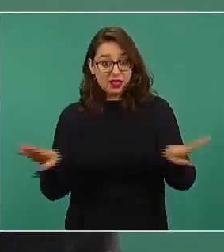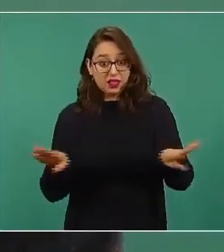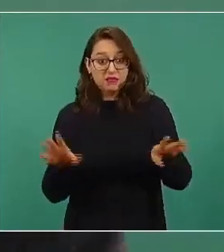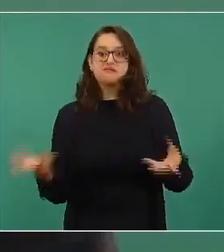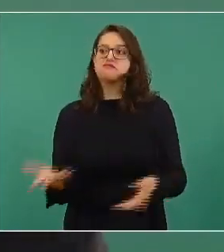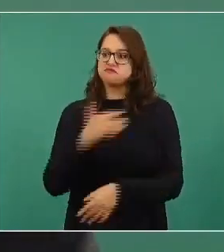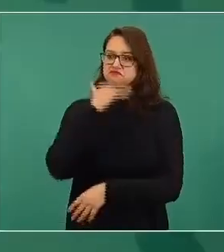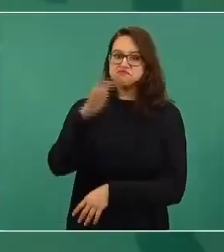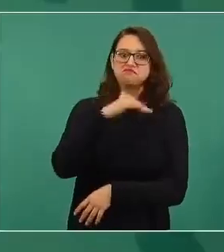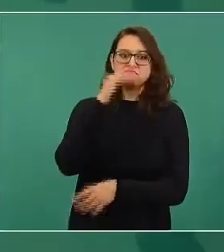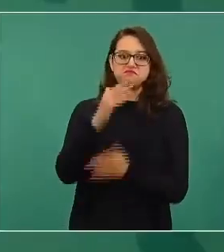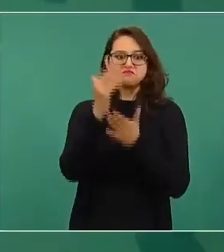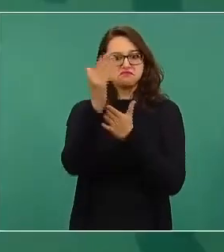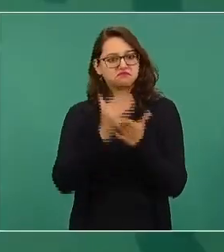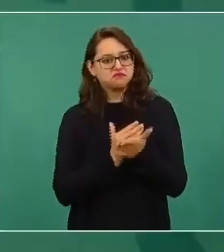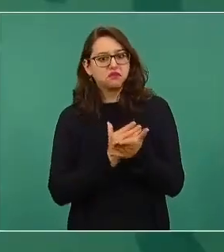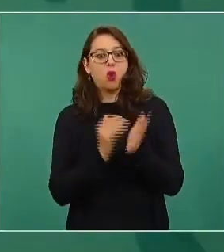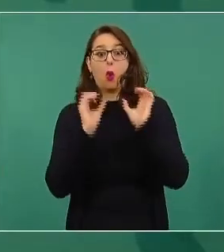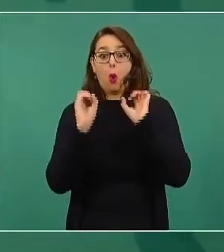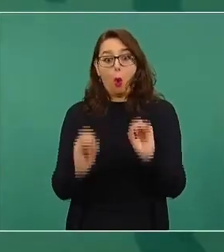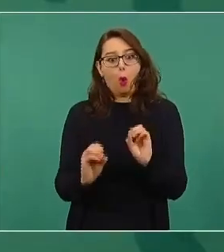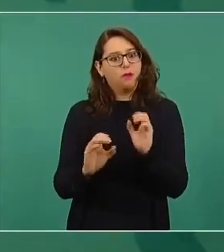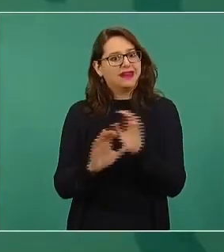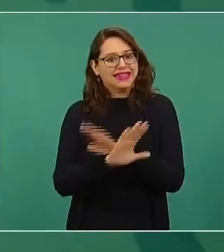menos corrupción o no hay corrupción.